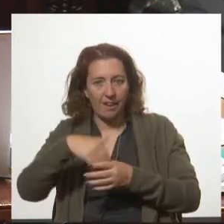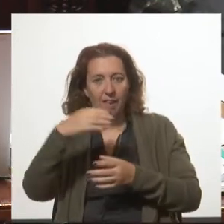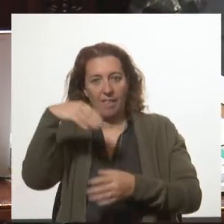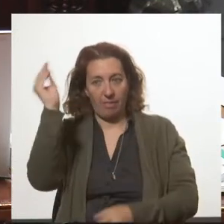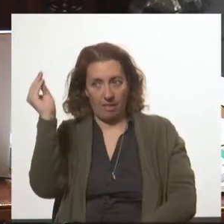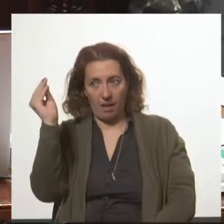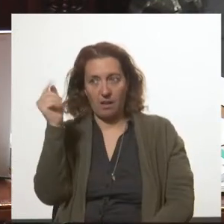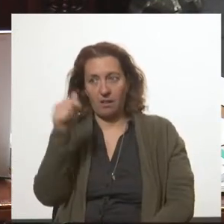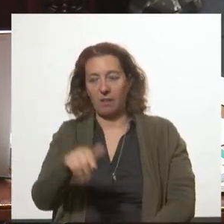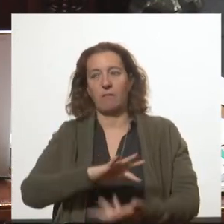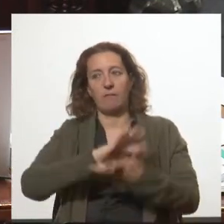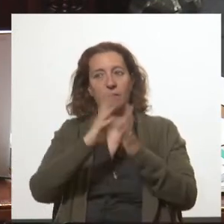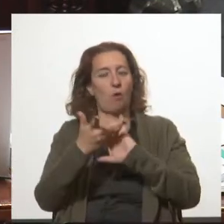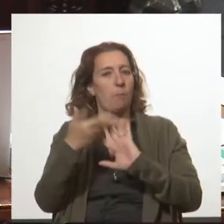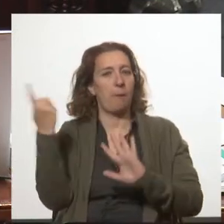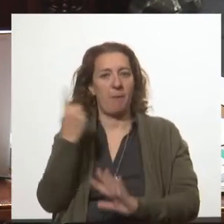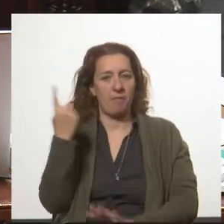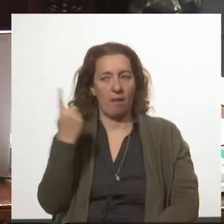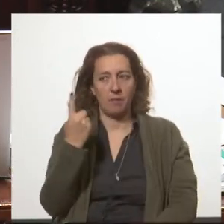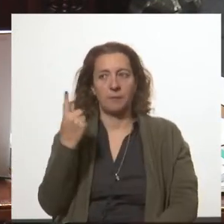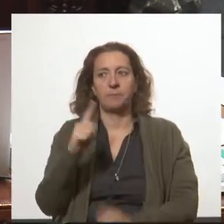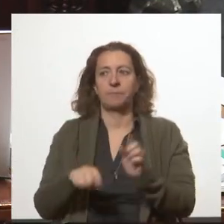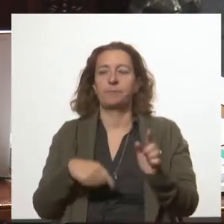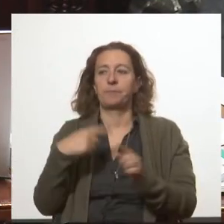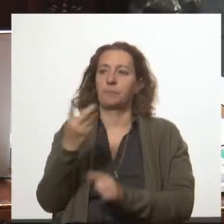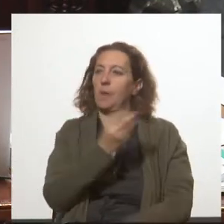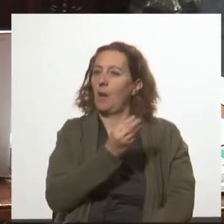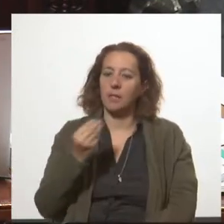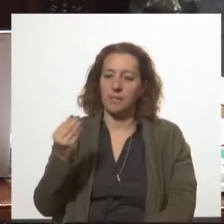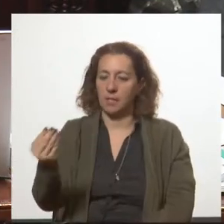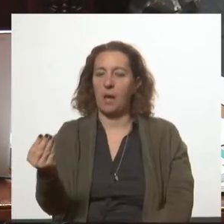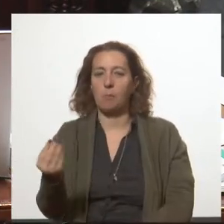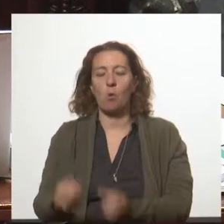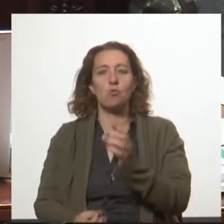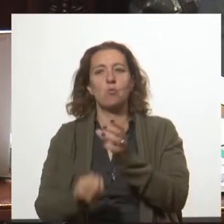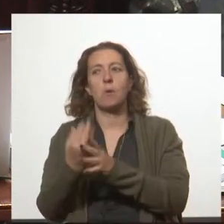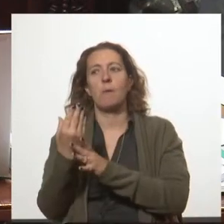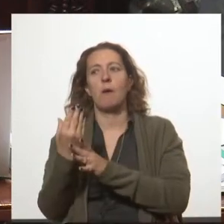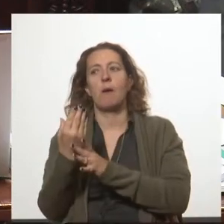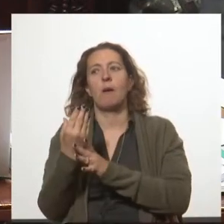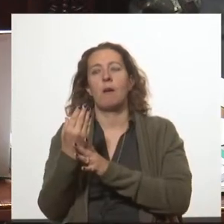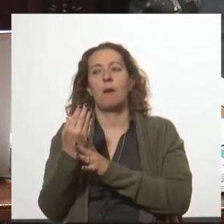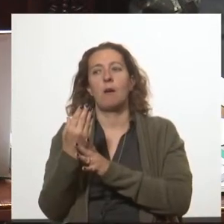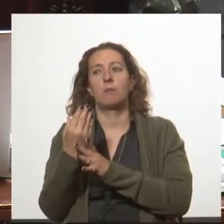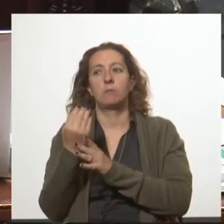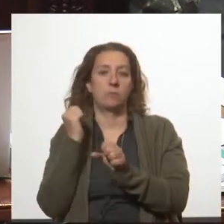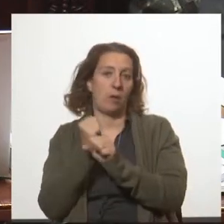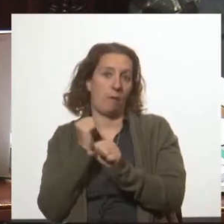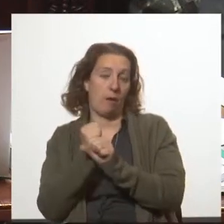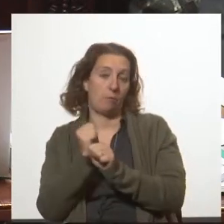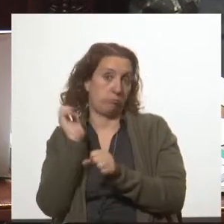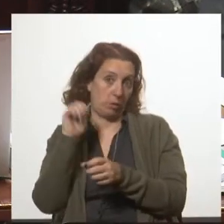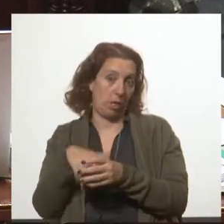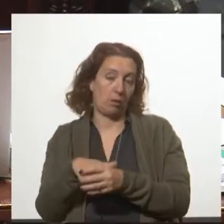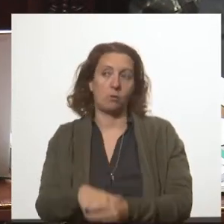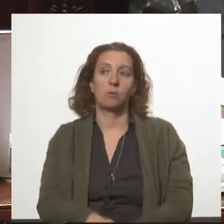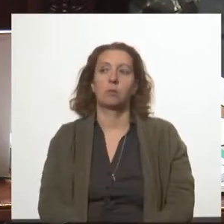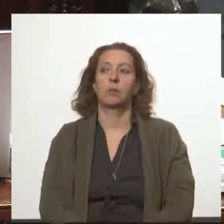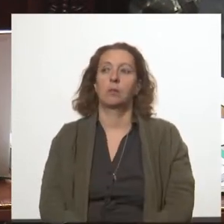y en forma inmediata después que le asignamos una nueva misión interna